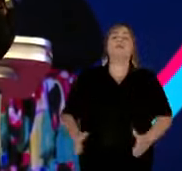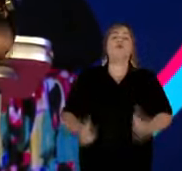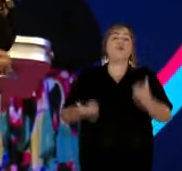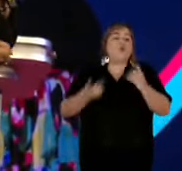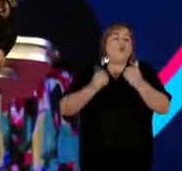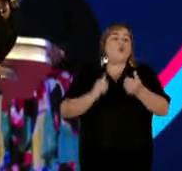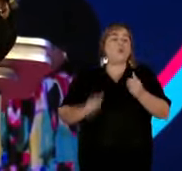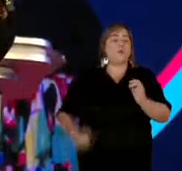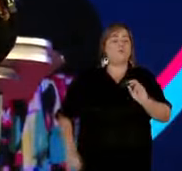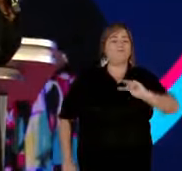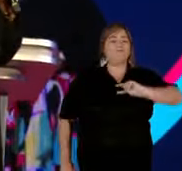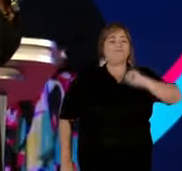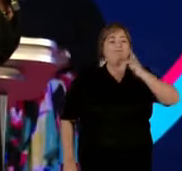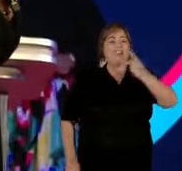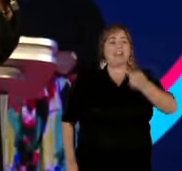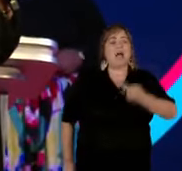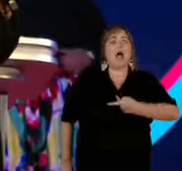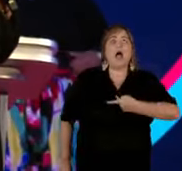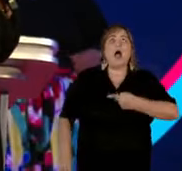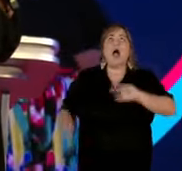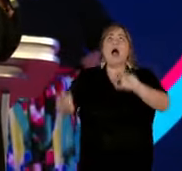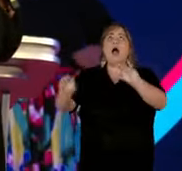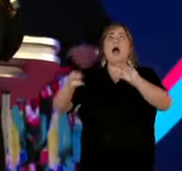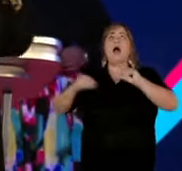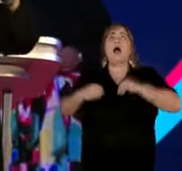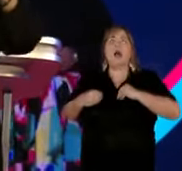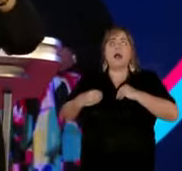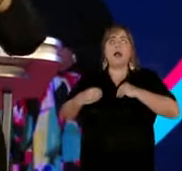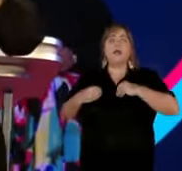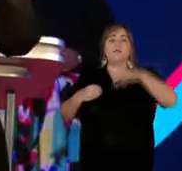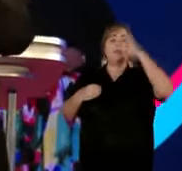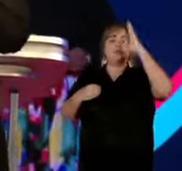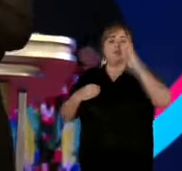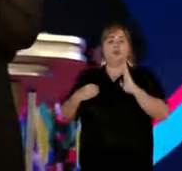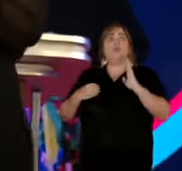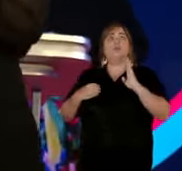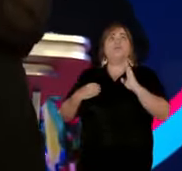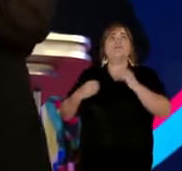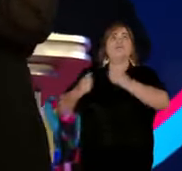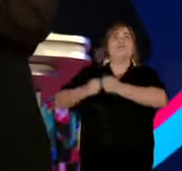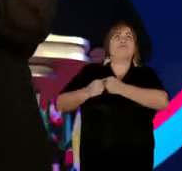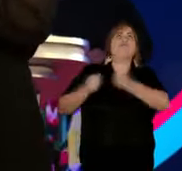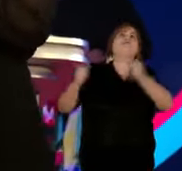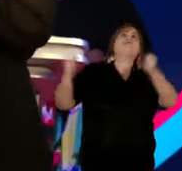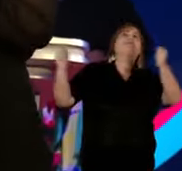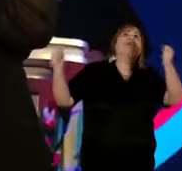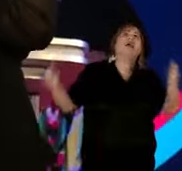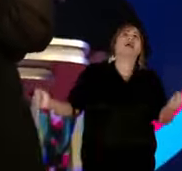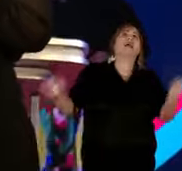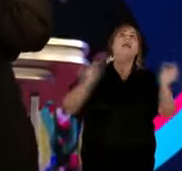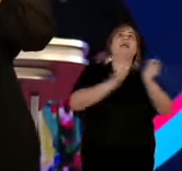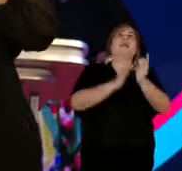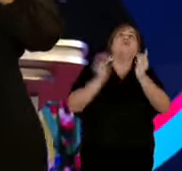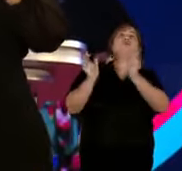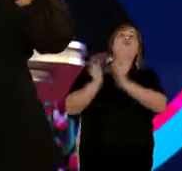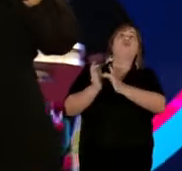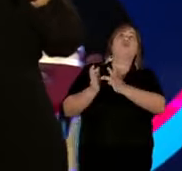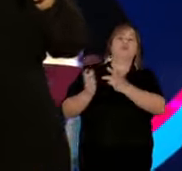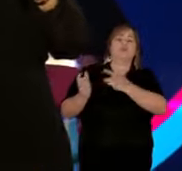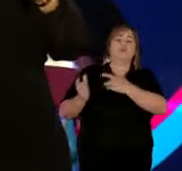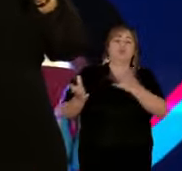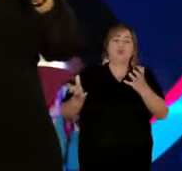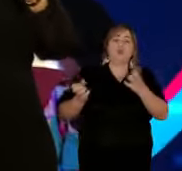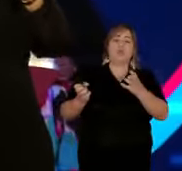y convertirse a Dios. Dale la oportunidad a Jesús. Y si tú quieres que alguien te acompañe